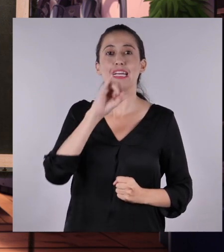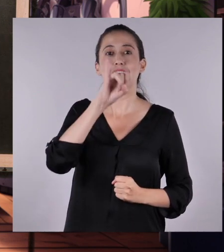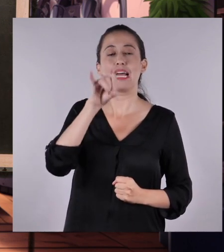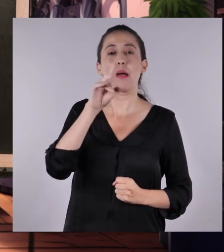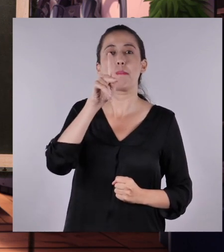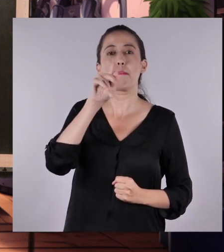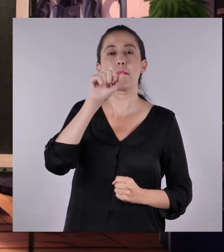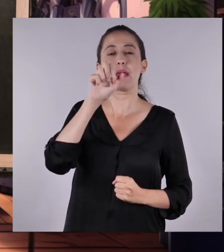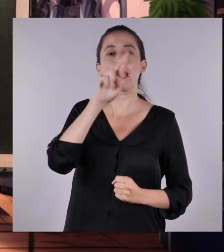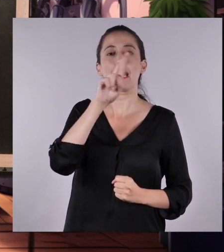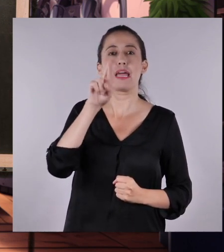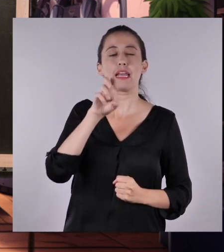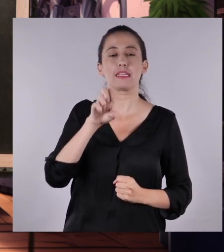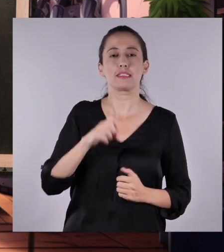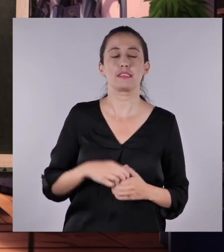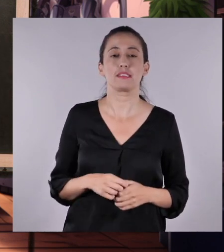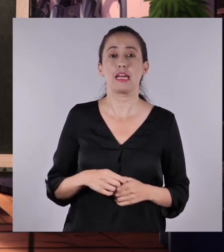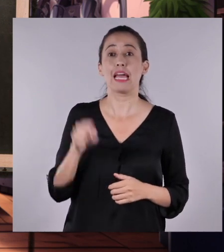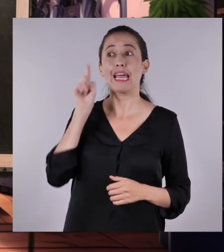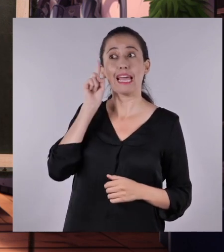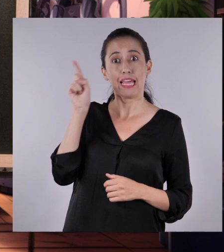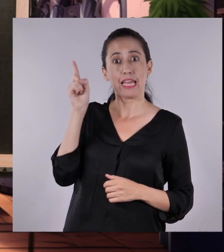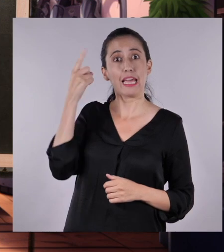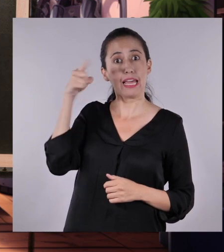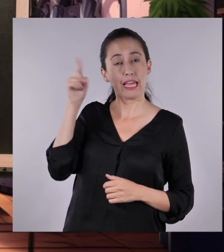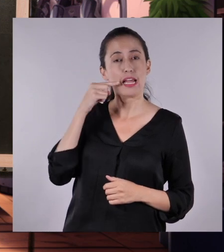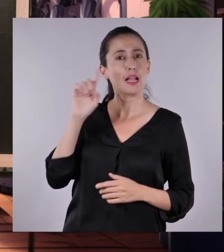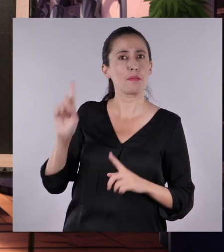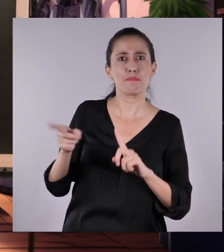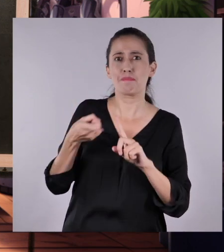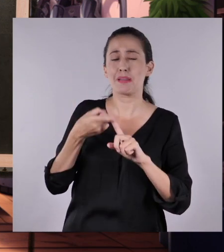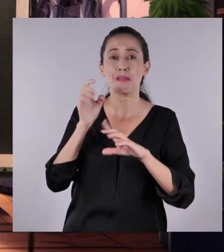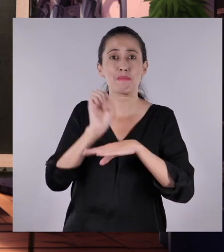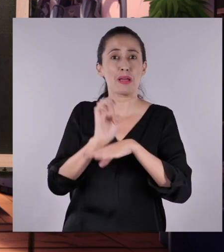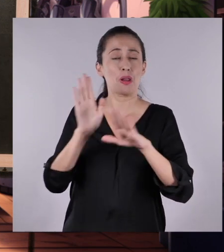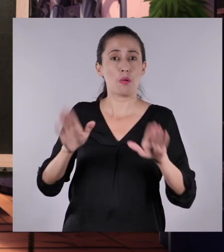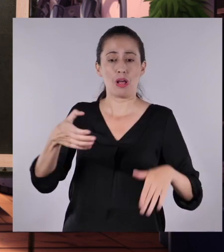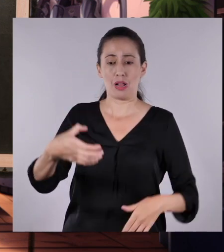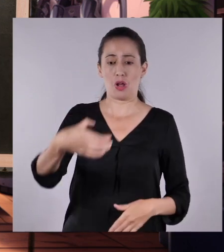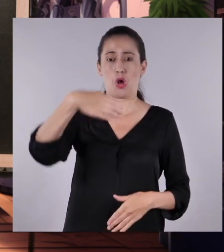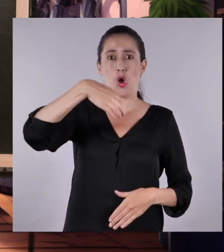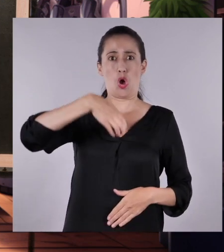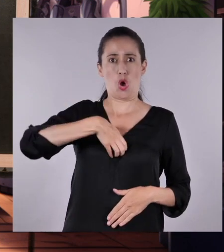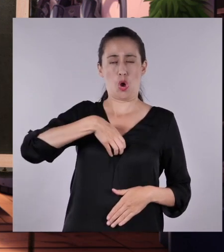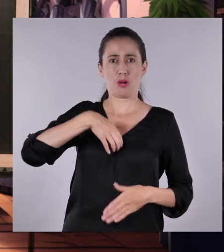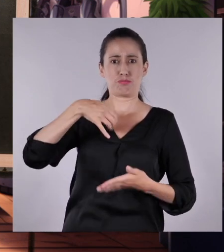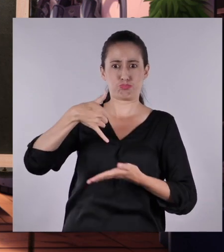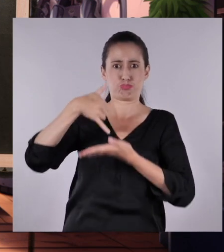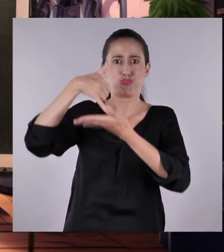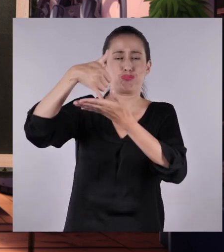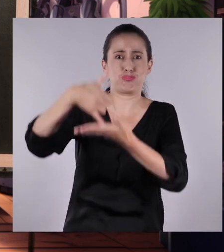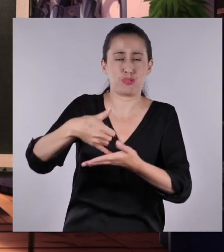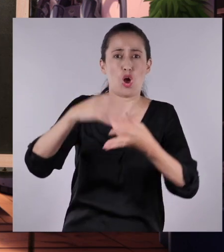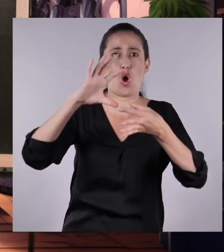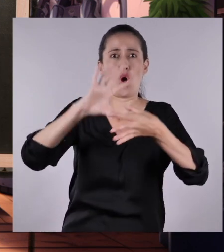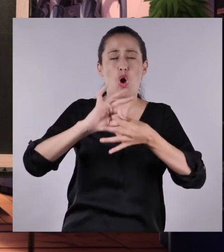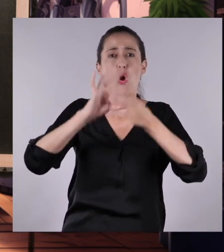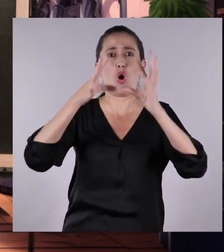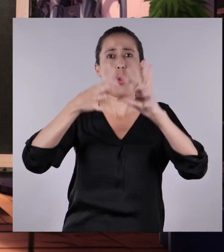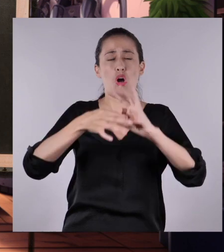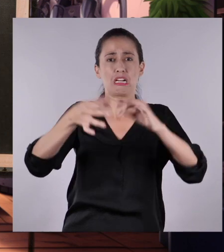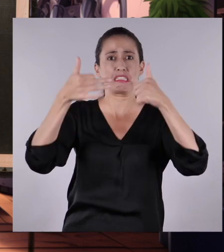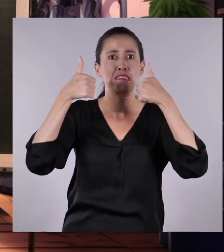¡Wow! Lo veo. ¿Sí? Él fue el primer ecuatoriano en ganar una medalla olímpica.